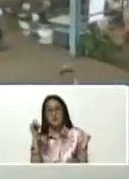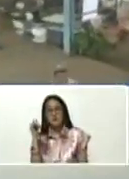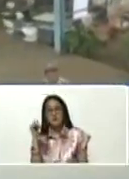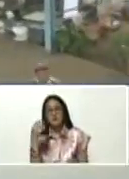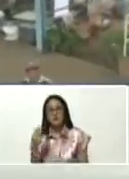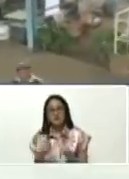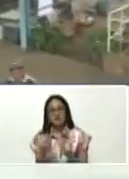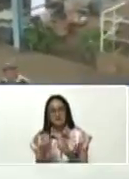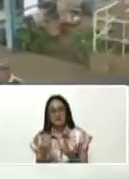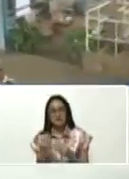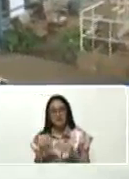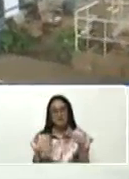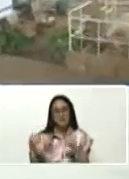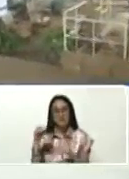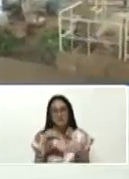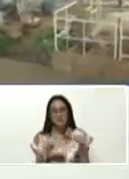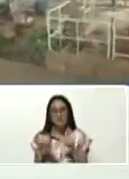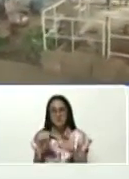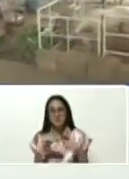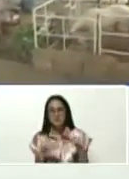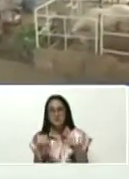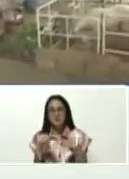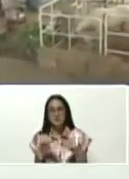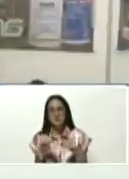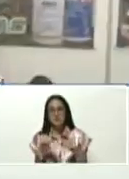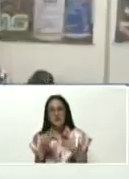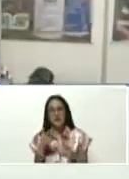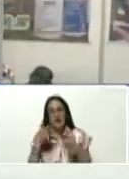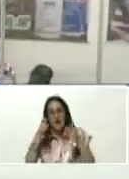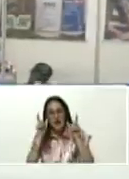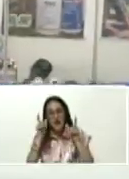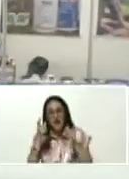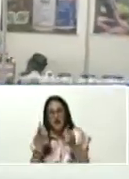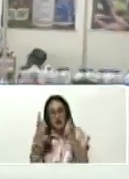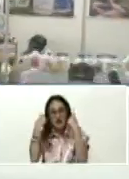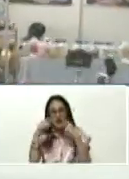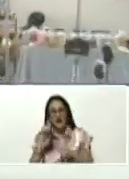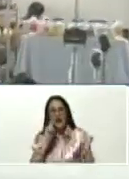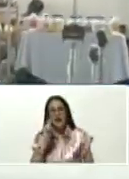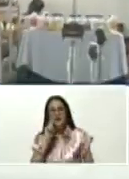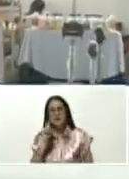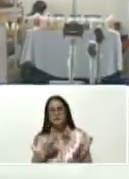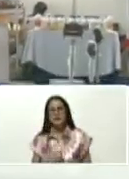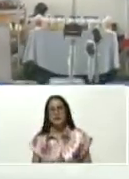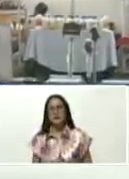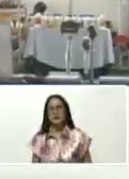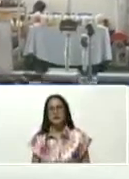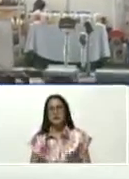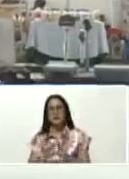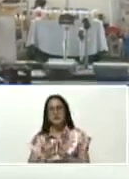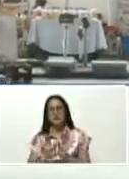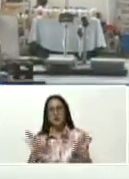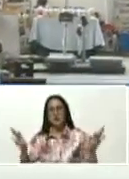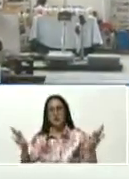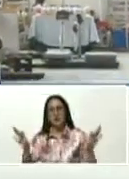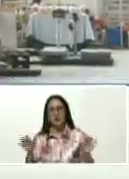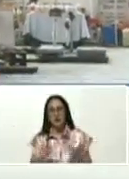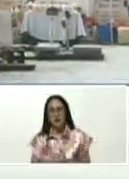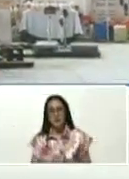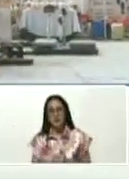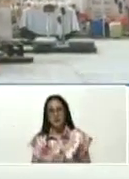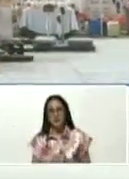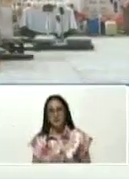elaborado a base, o mejor dicho, elaborado de carne de cordero, mortadela de carne de cordero 100% a libre pastoreo y a